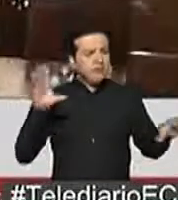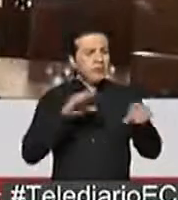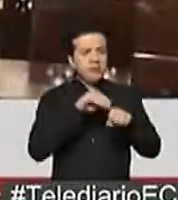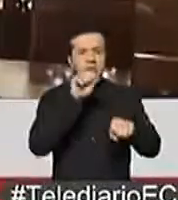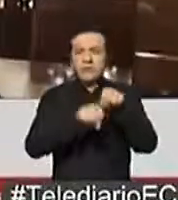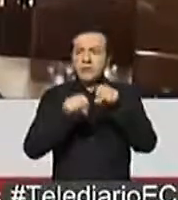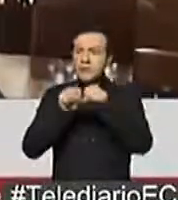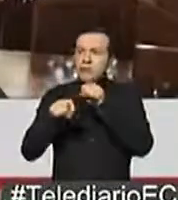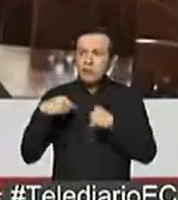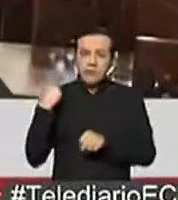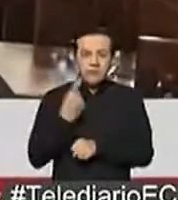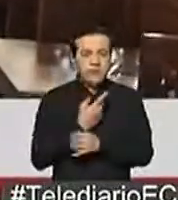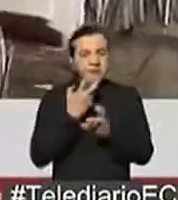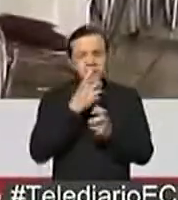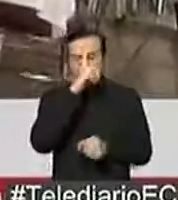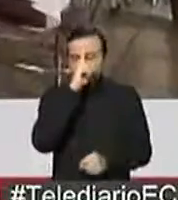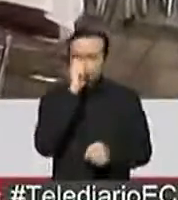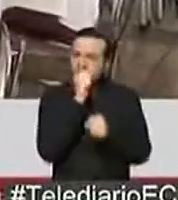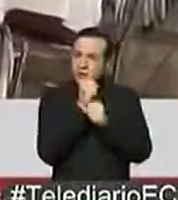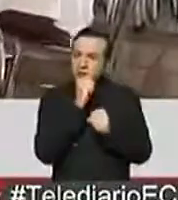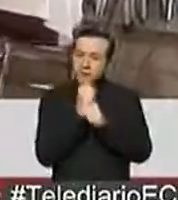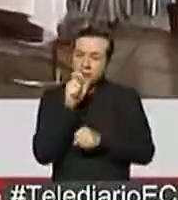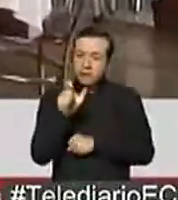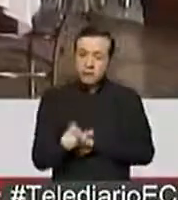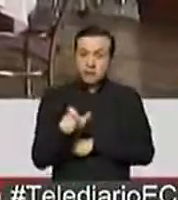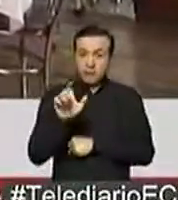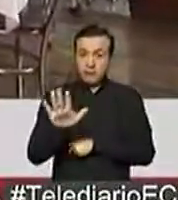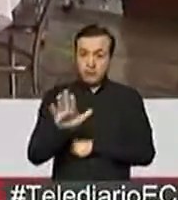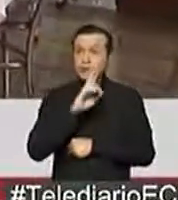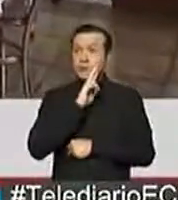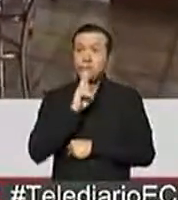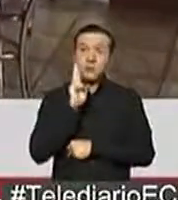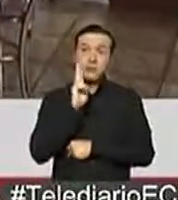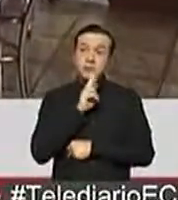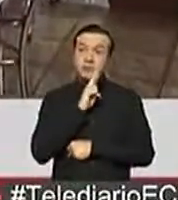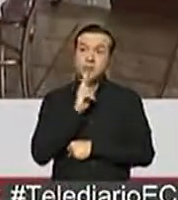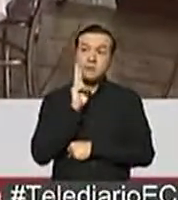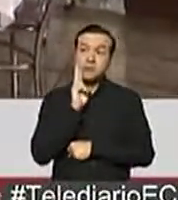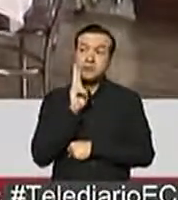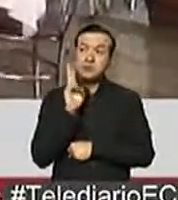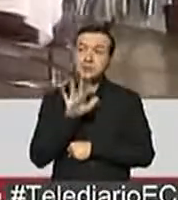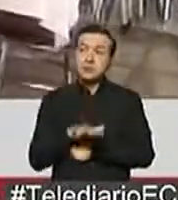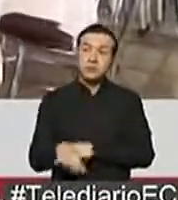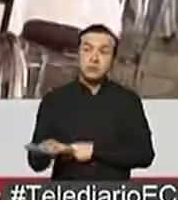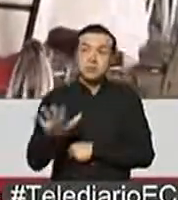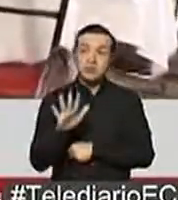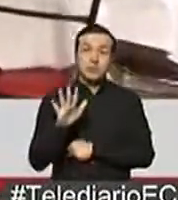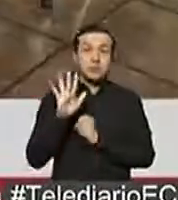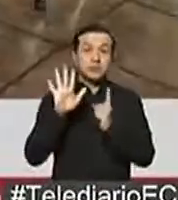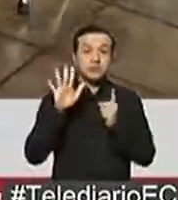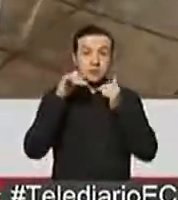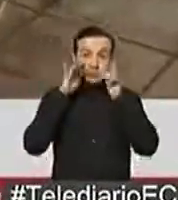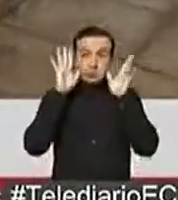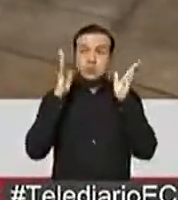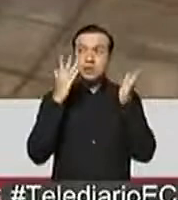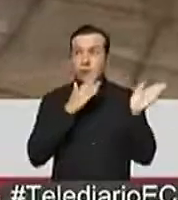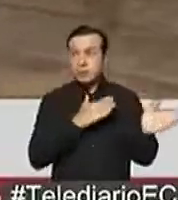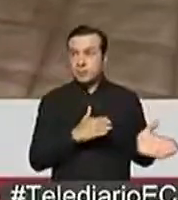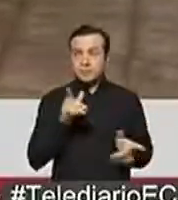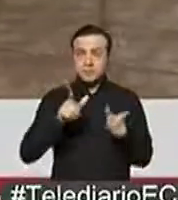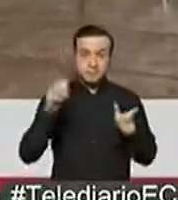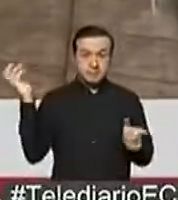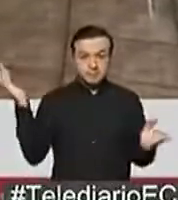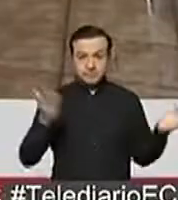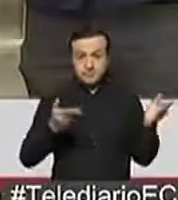llevaron. Porque lo que nosotros queremos es trabajar. Vladimir, dueño del Fogón Quiteño, localizado en las calles Clemente Ponce y 6 de diciembre, se prepara para recibir